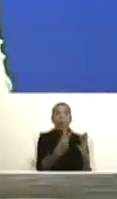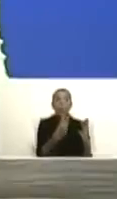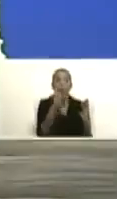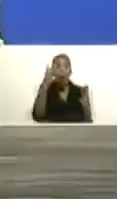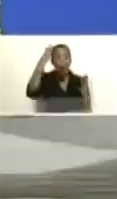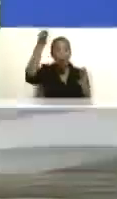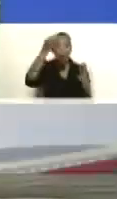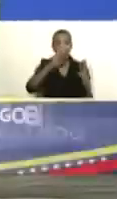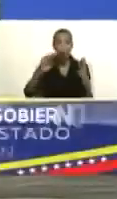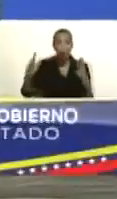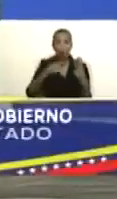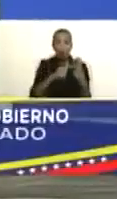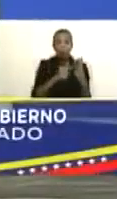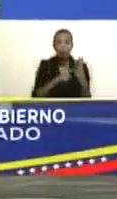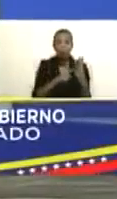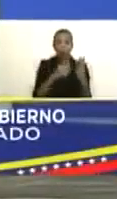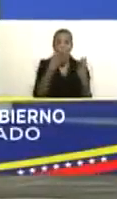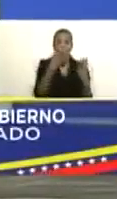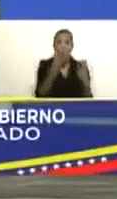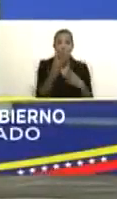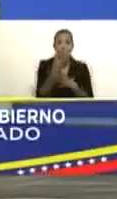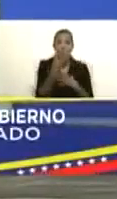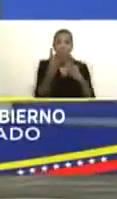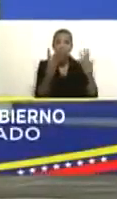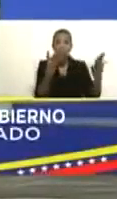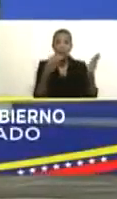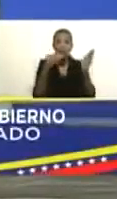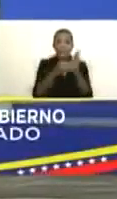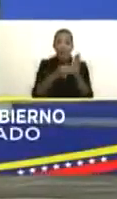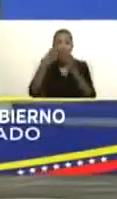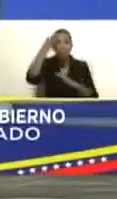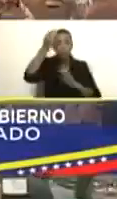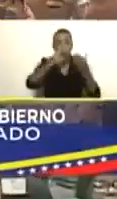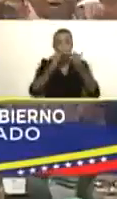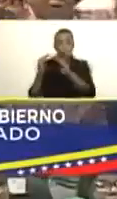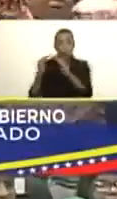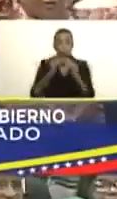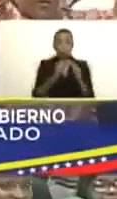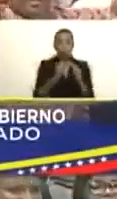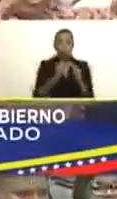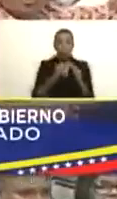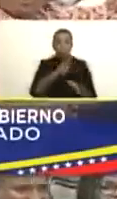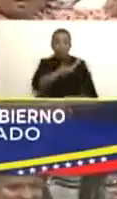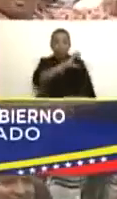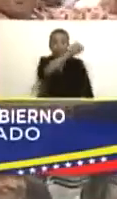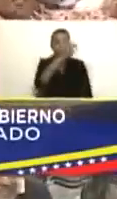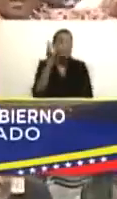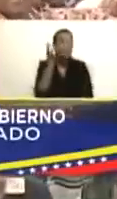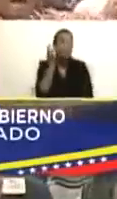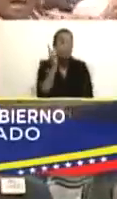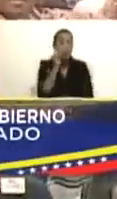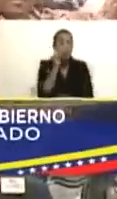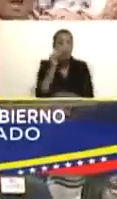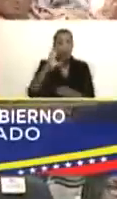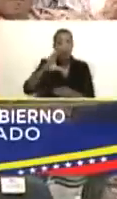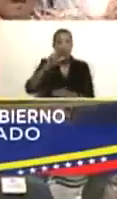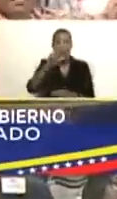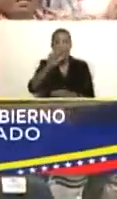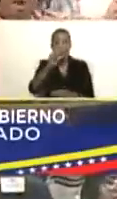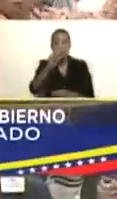consejos comunales, 49 mil consejos comunales, jefas y jefes de los CLAP,